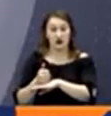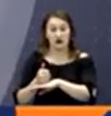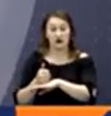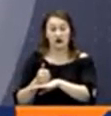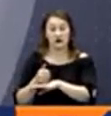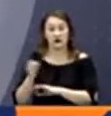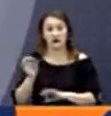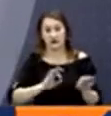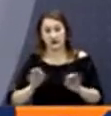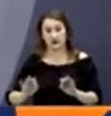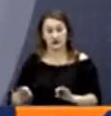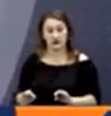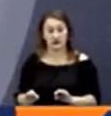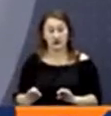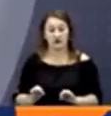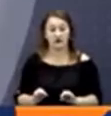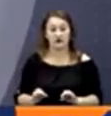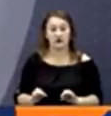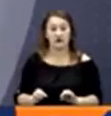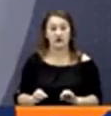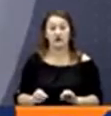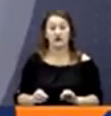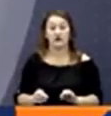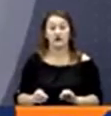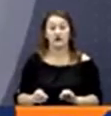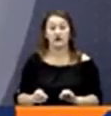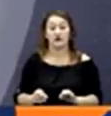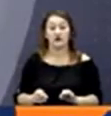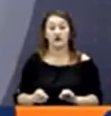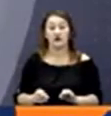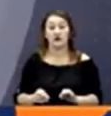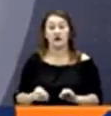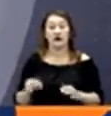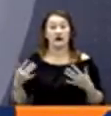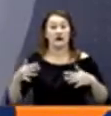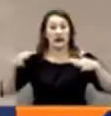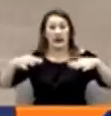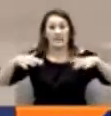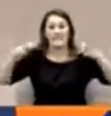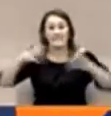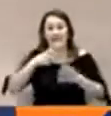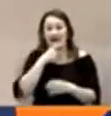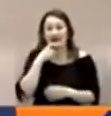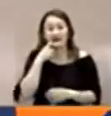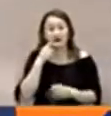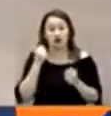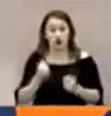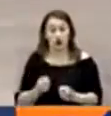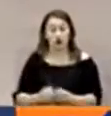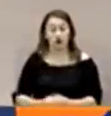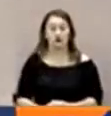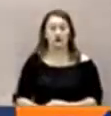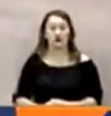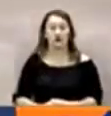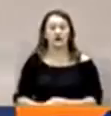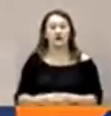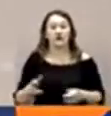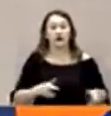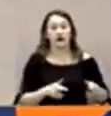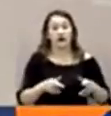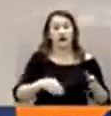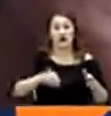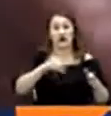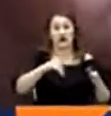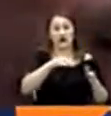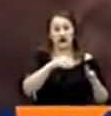preparen porque vendría una sequía de grandes magnitudes. Esa disminución de río Magdalena debido a la